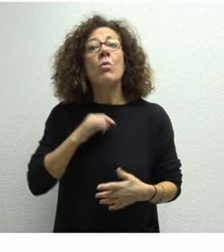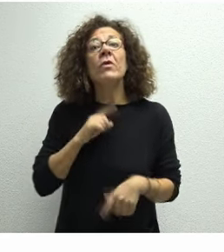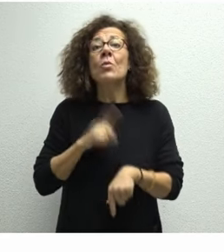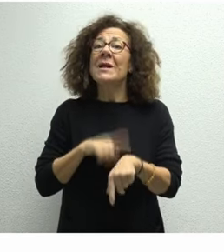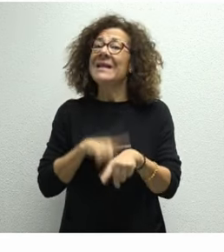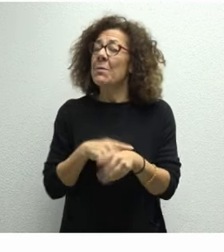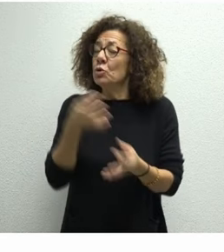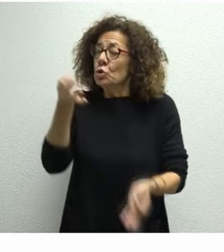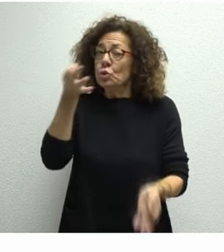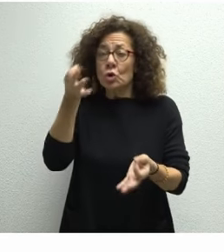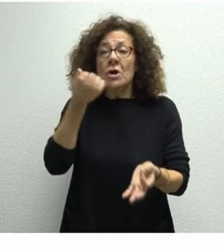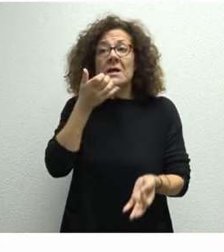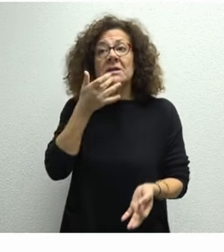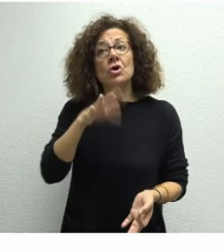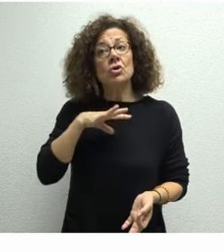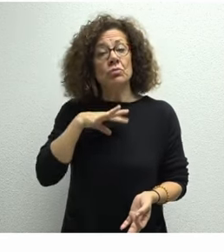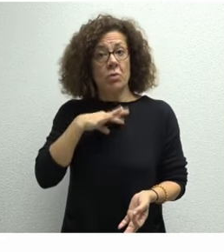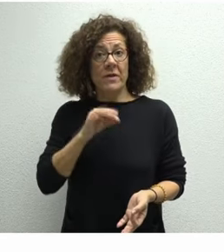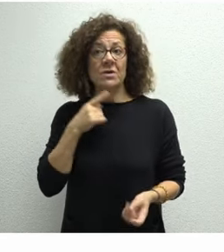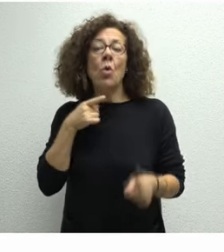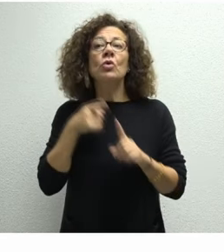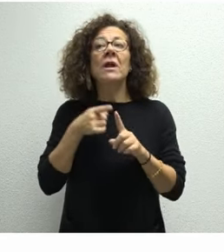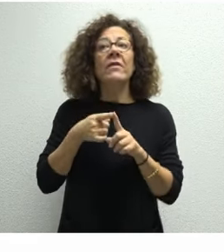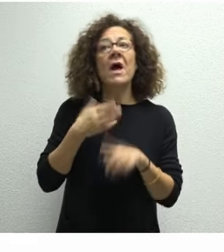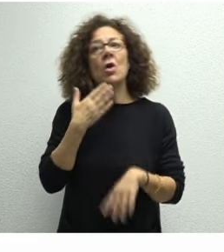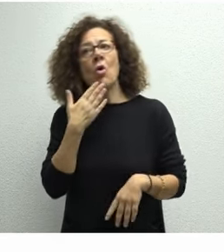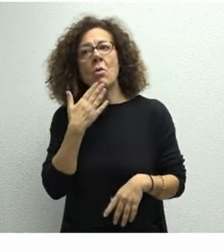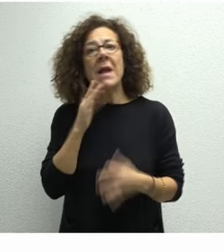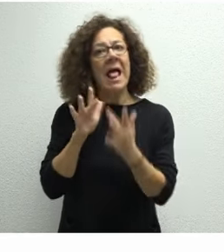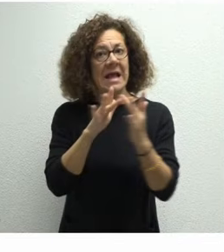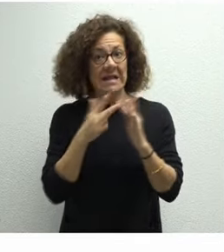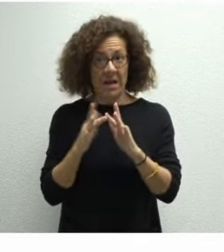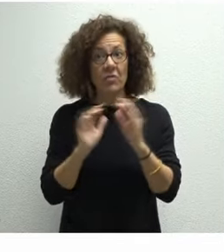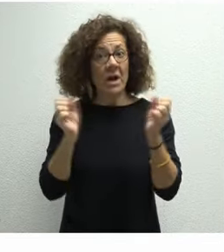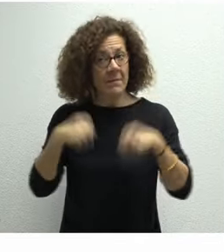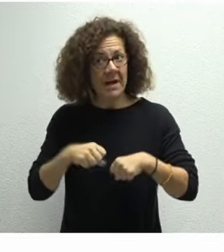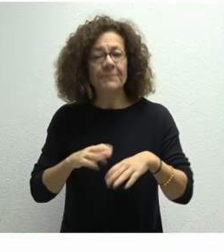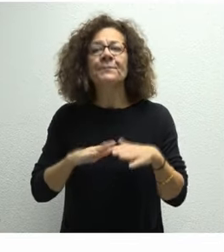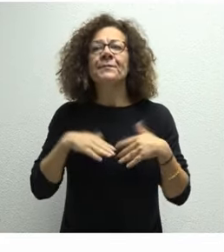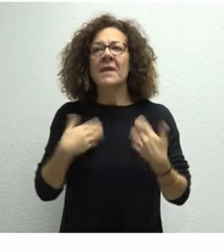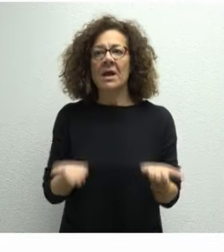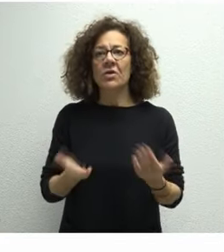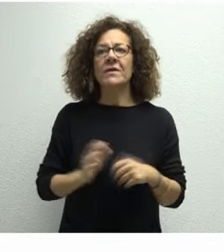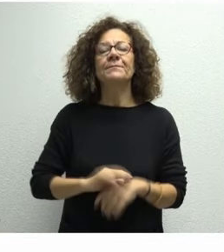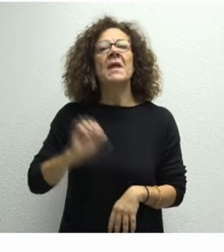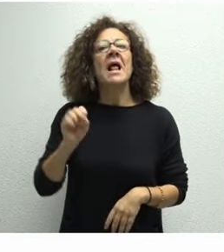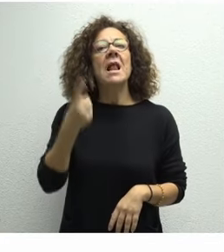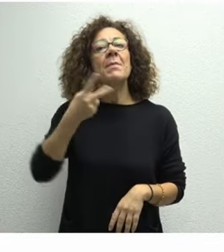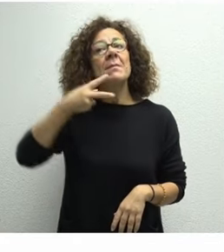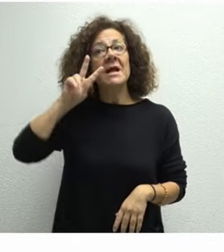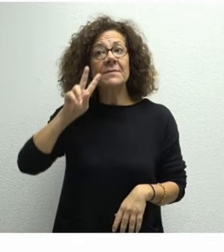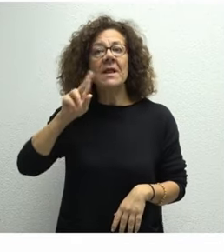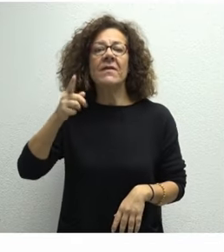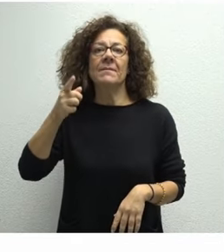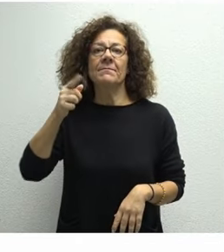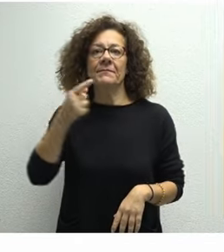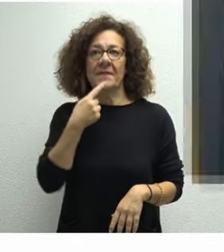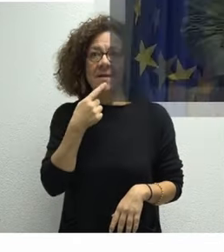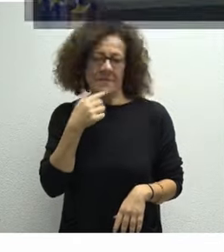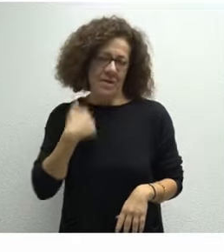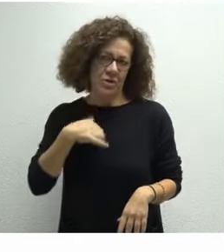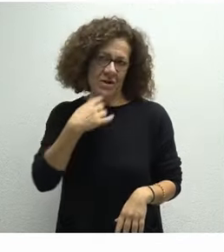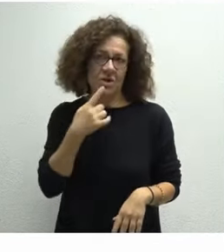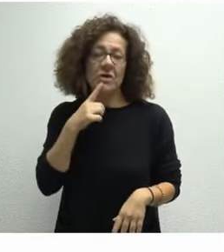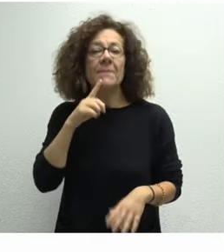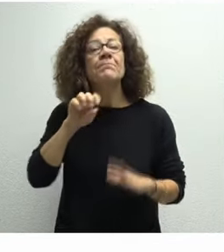justas de tiempo si os parece lo vamos a utilizar un poco como forma de interacción vale Así que bueno la primera experiencia como decimos es la de eh